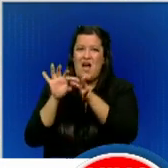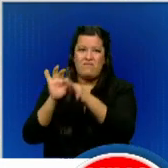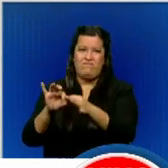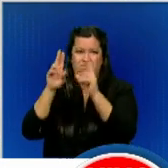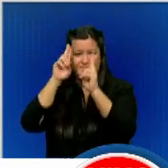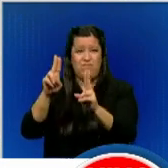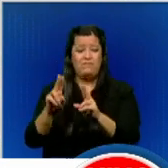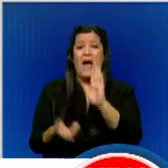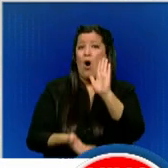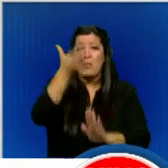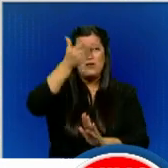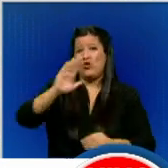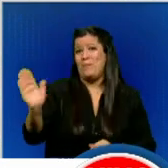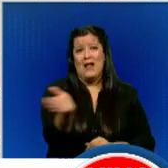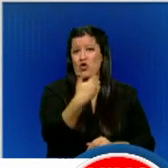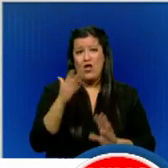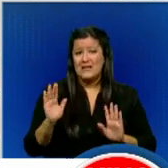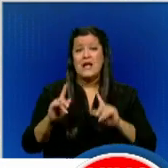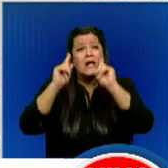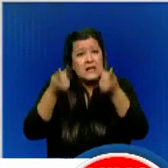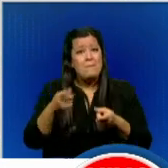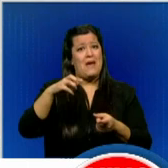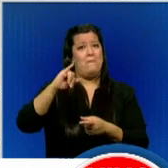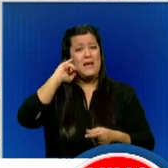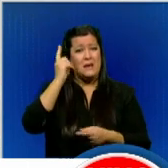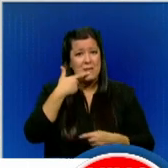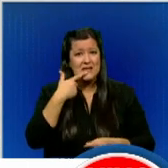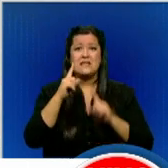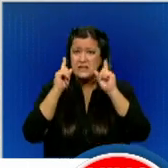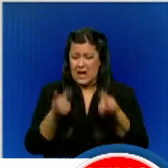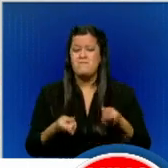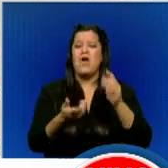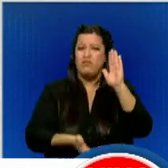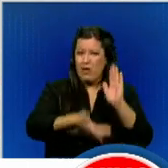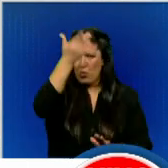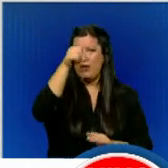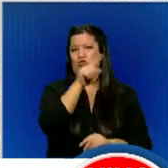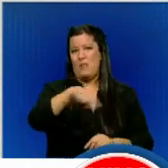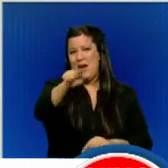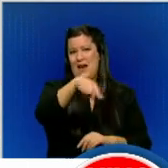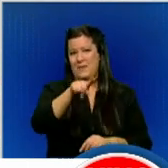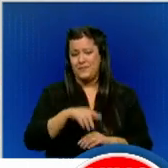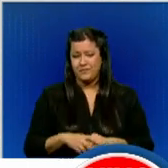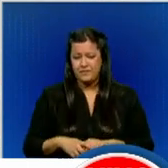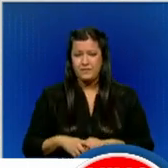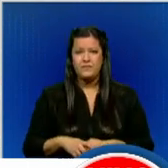es un aumento para todas incluso para las pymes incluso para las pymes entonces